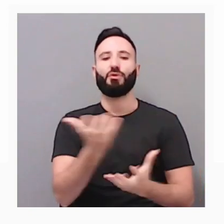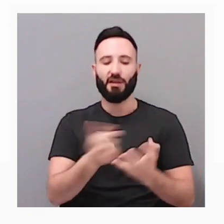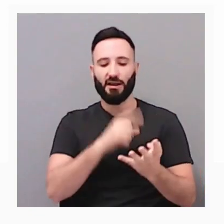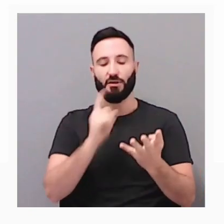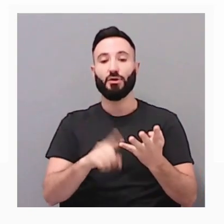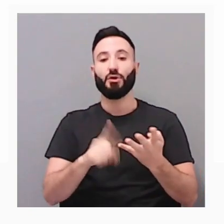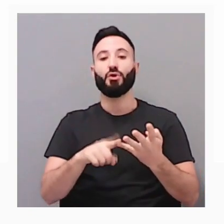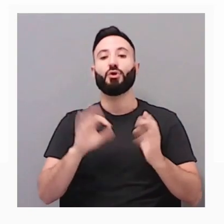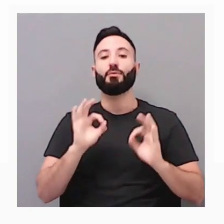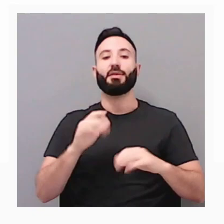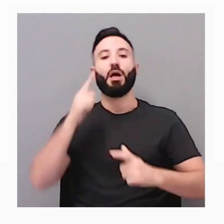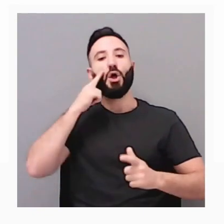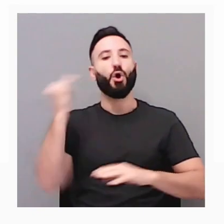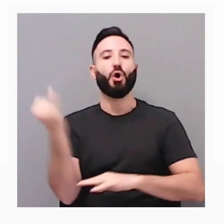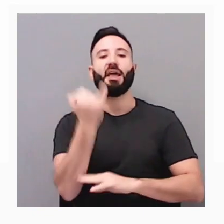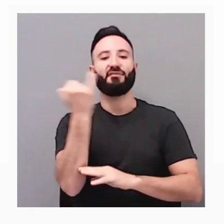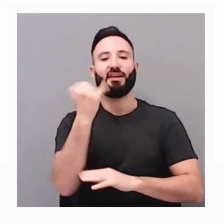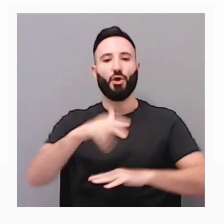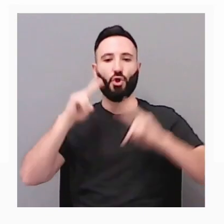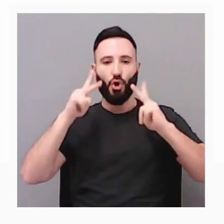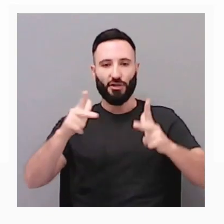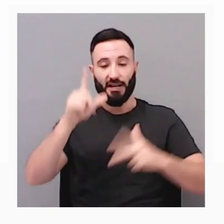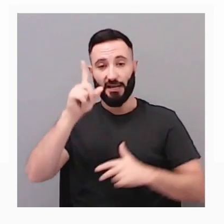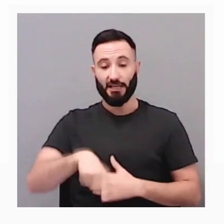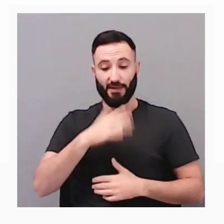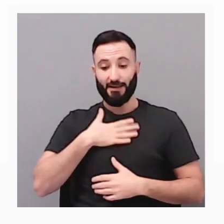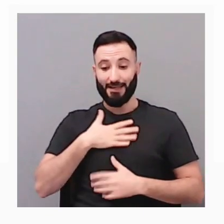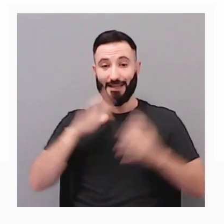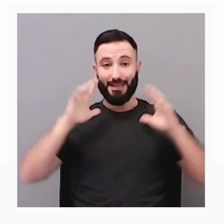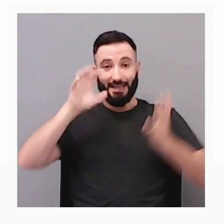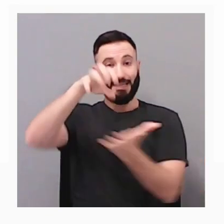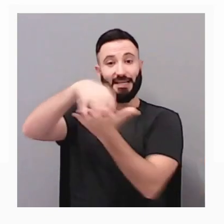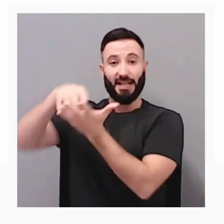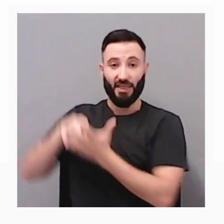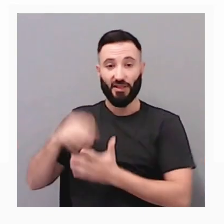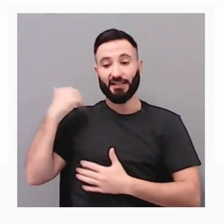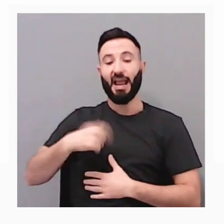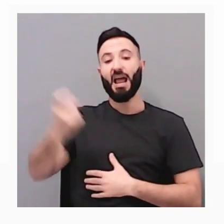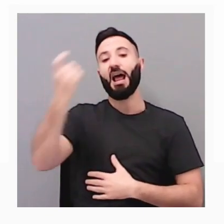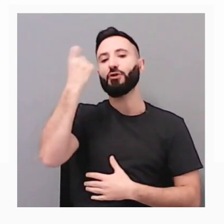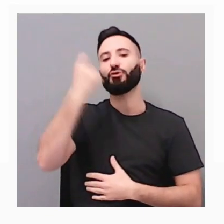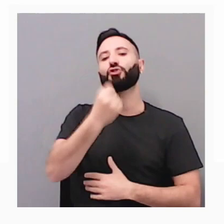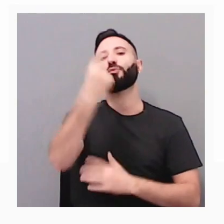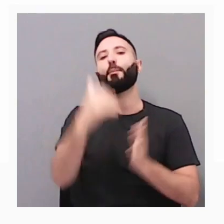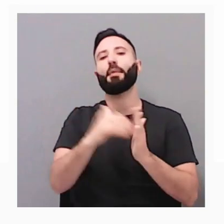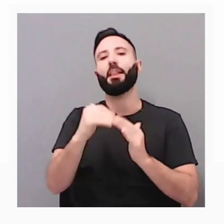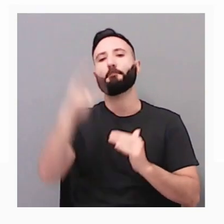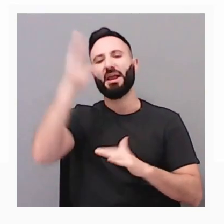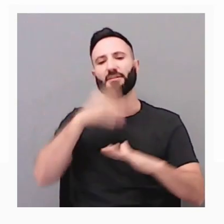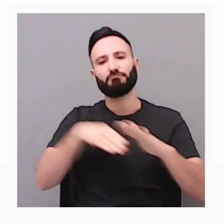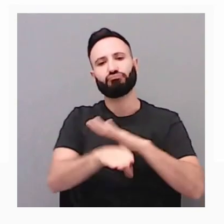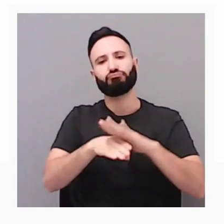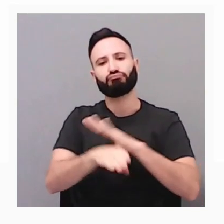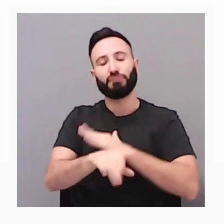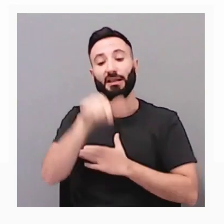gobernante, gobernanta de hotel, y por nuestras instalaciones han pasado ya con creces más de 1000 alumnos. Lo mejor de nuestra acción social